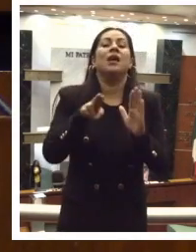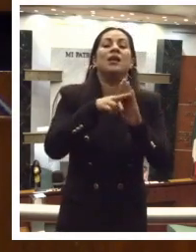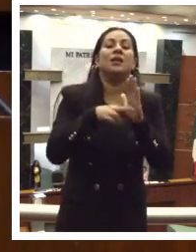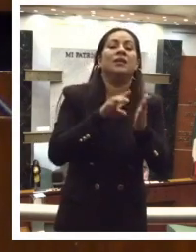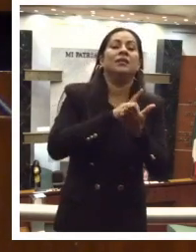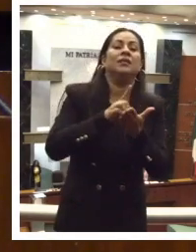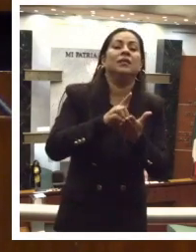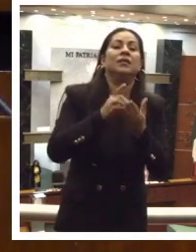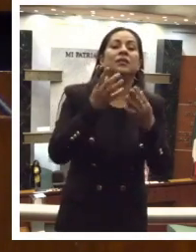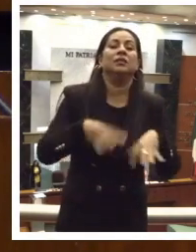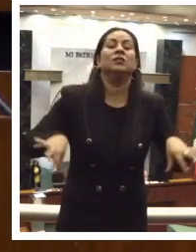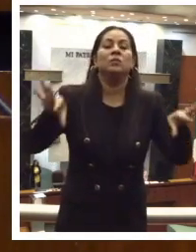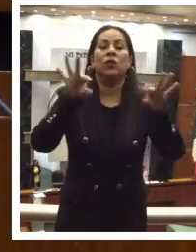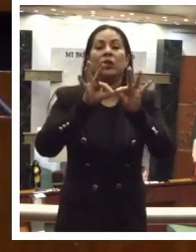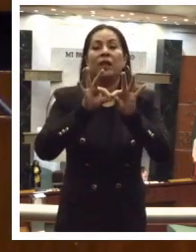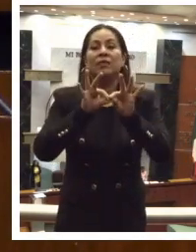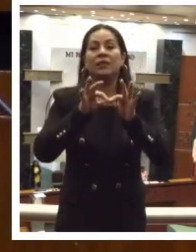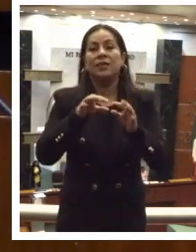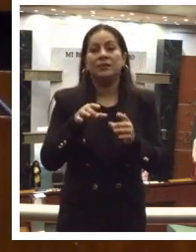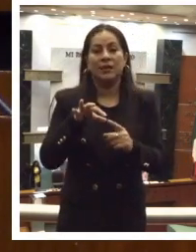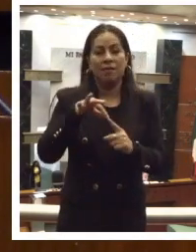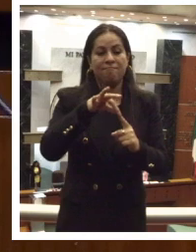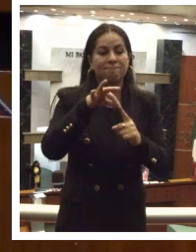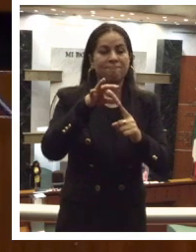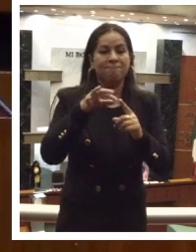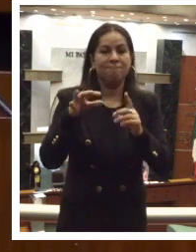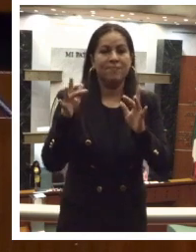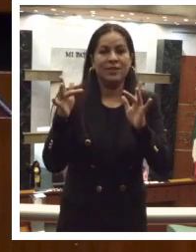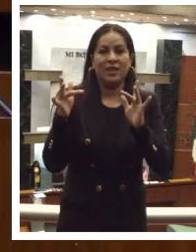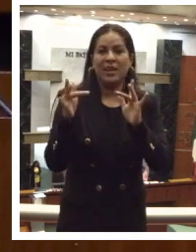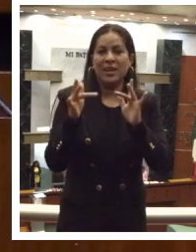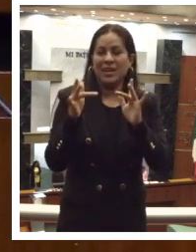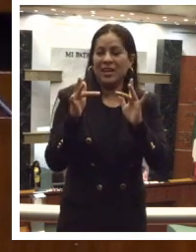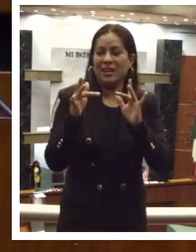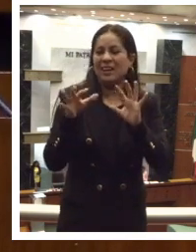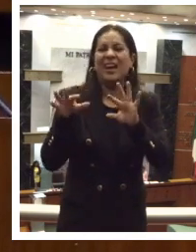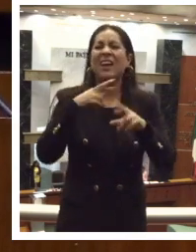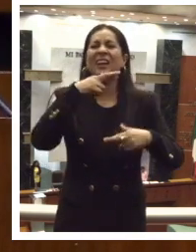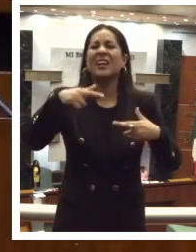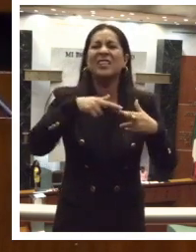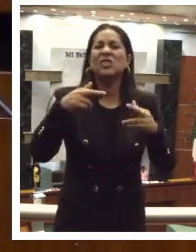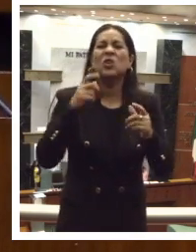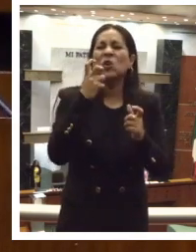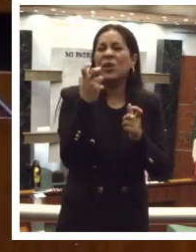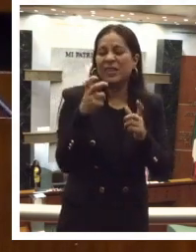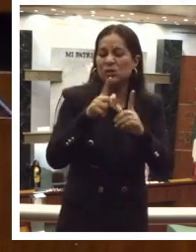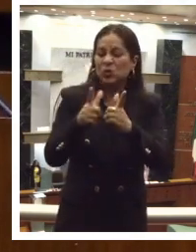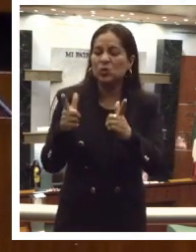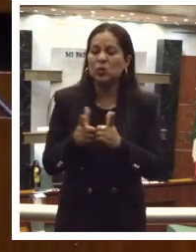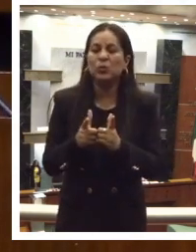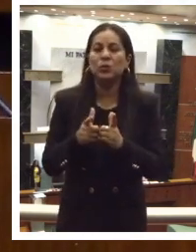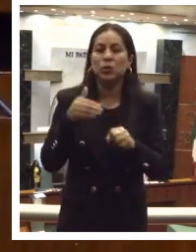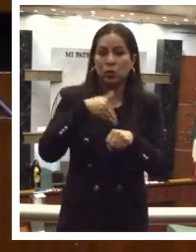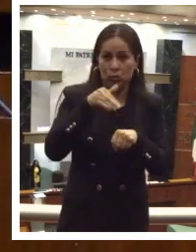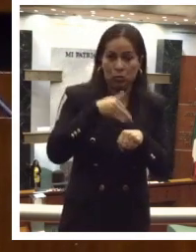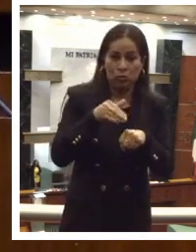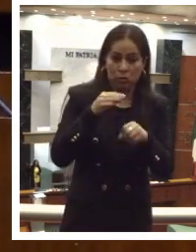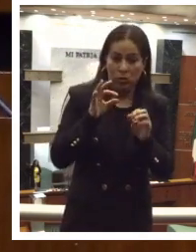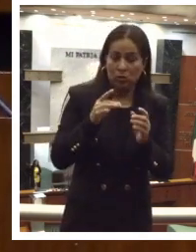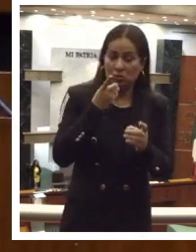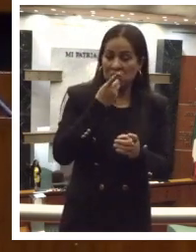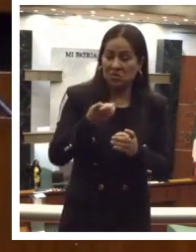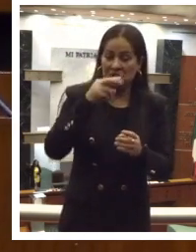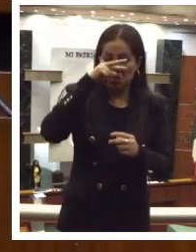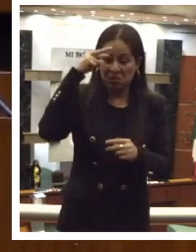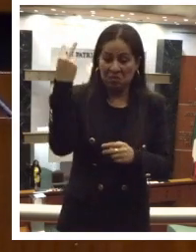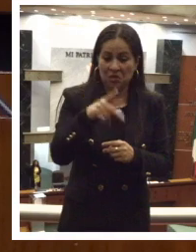derechos fundamentales que guían la relación de Estado con estos grupos. Las cifras oficiales indican que en